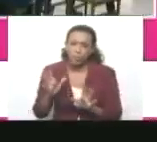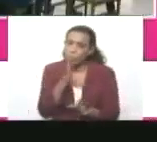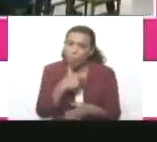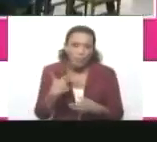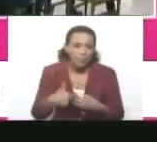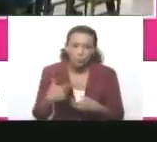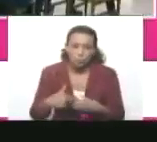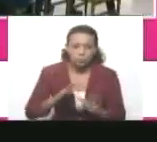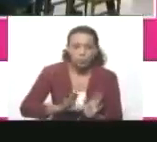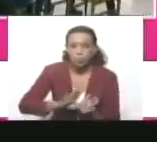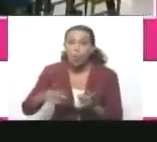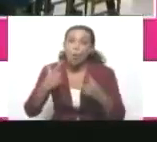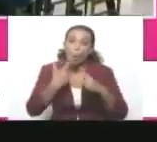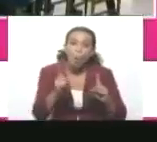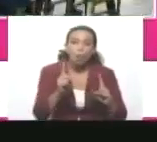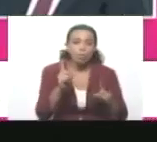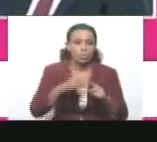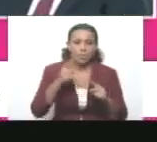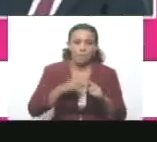petroleras.